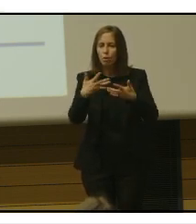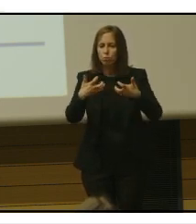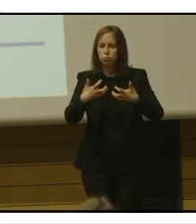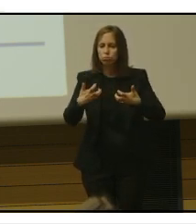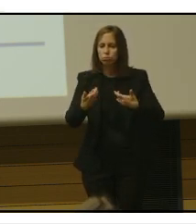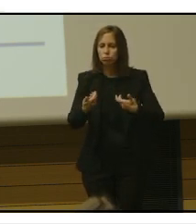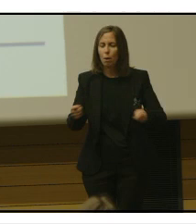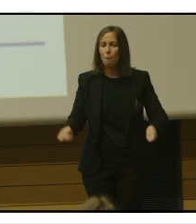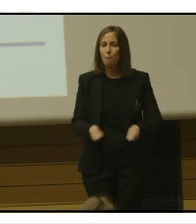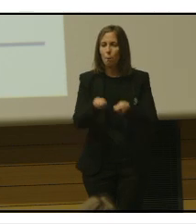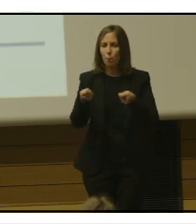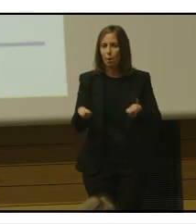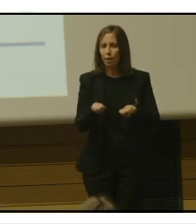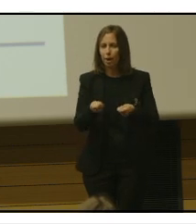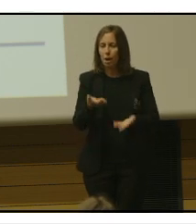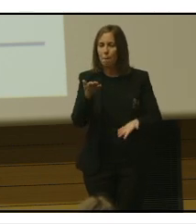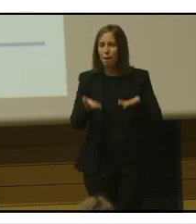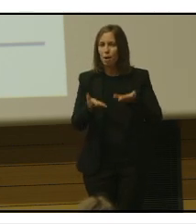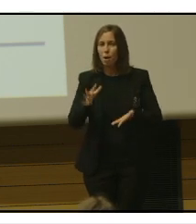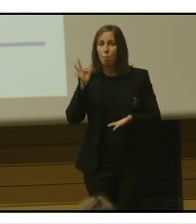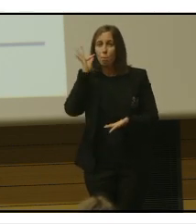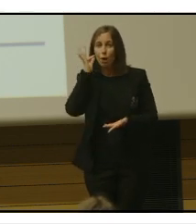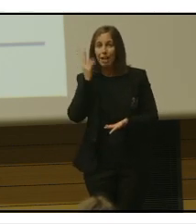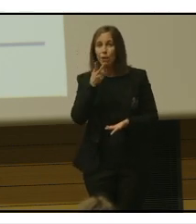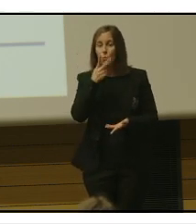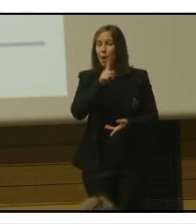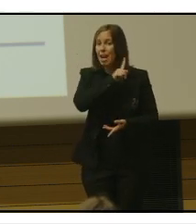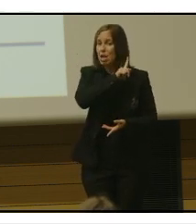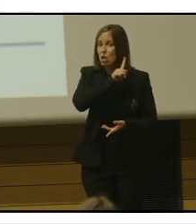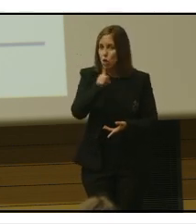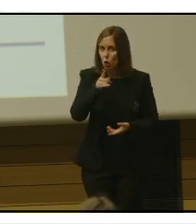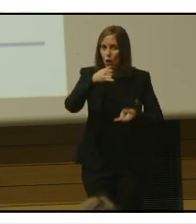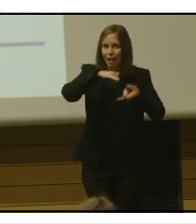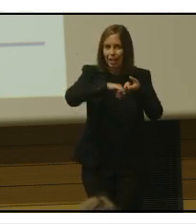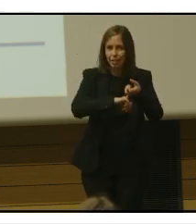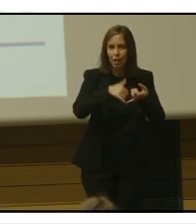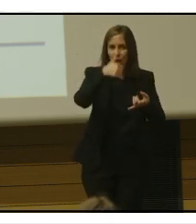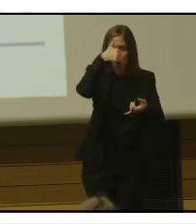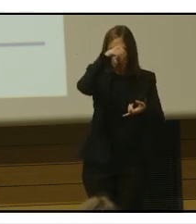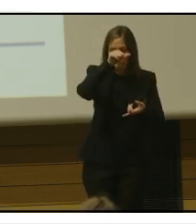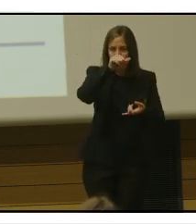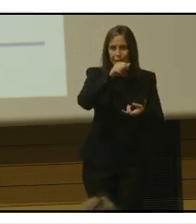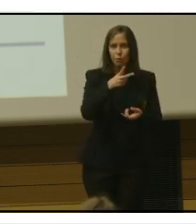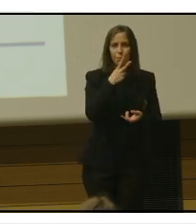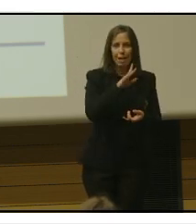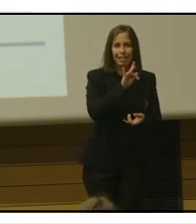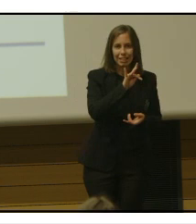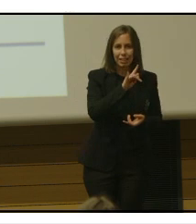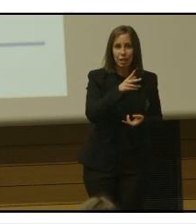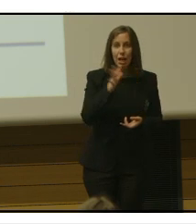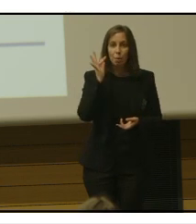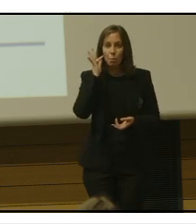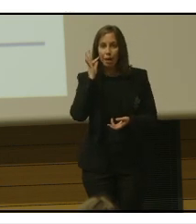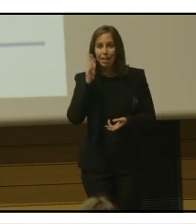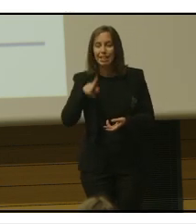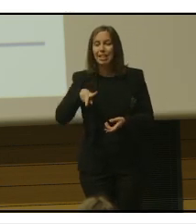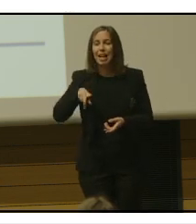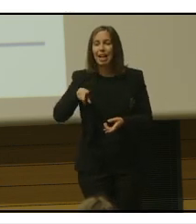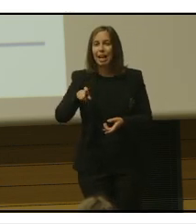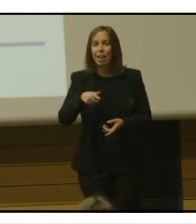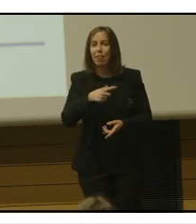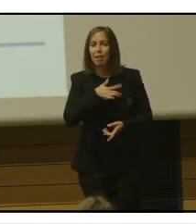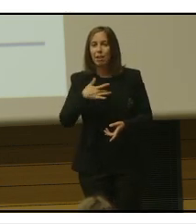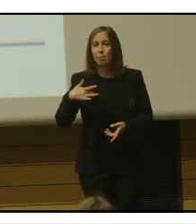se valora cómo las mujeres no fumadoras casadas con hombres fumadores tienen más riesgo de padecer cáncer de pulmón. Dos